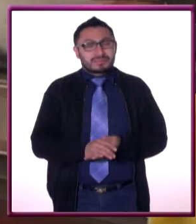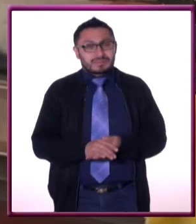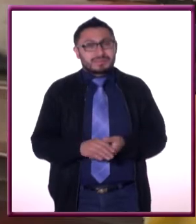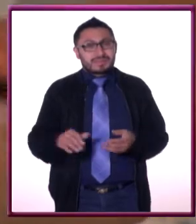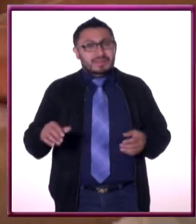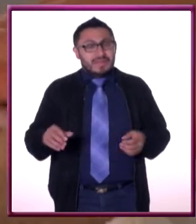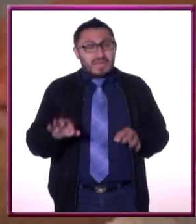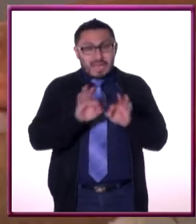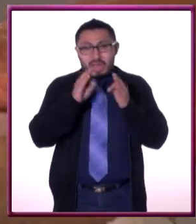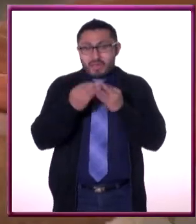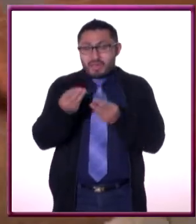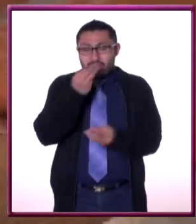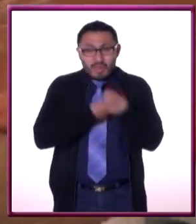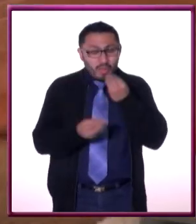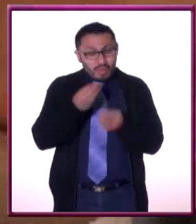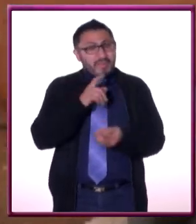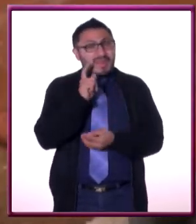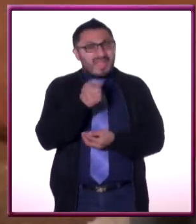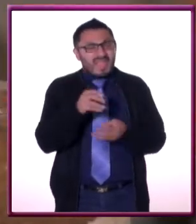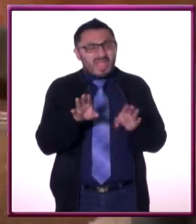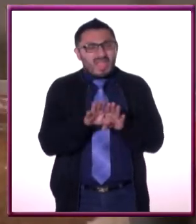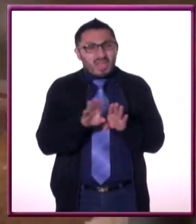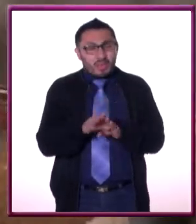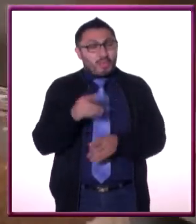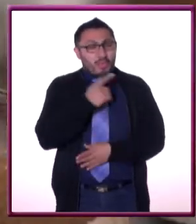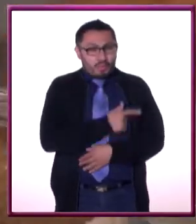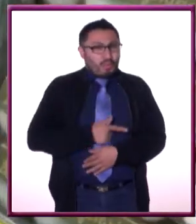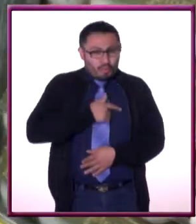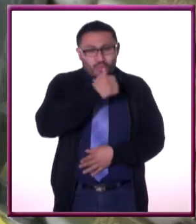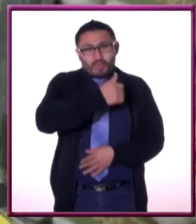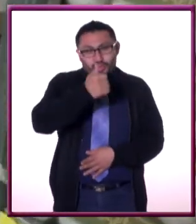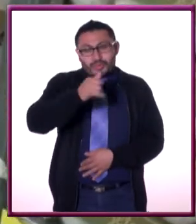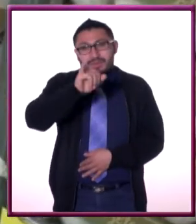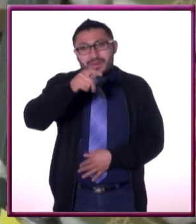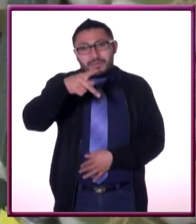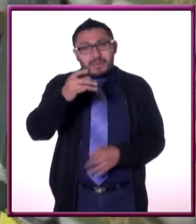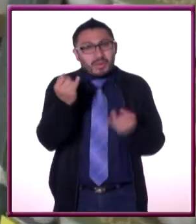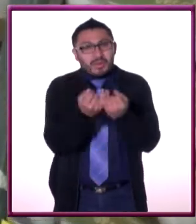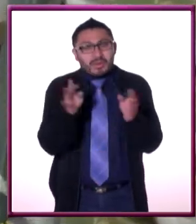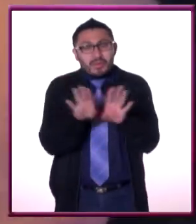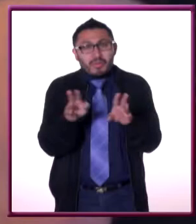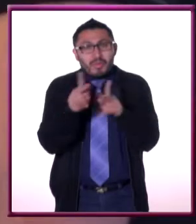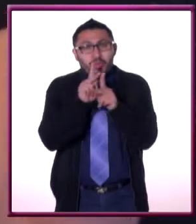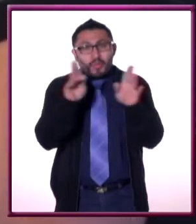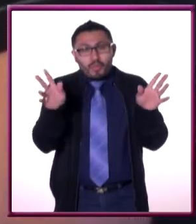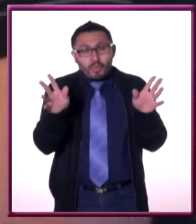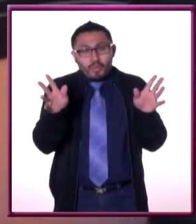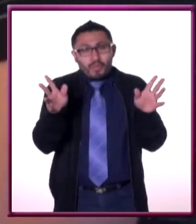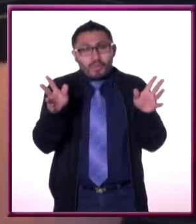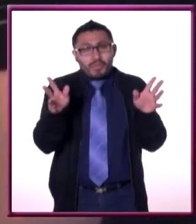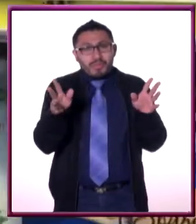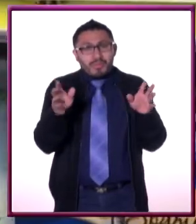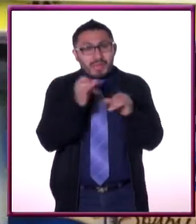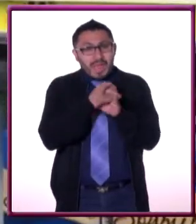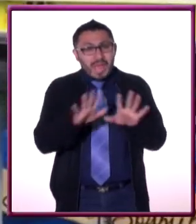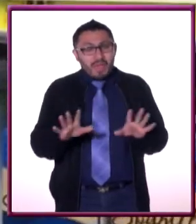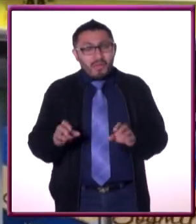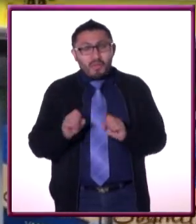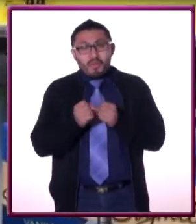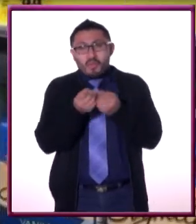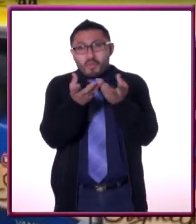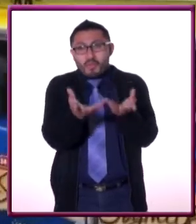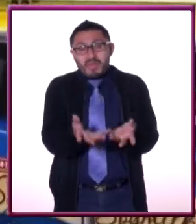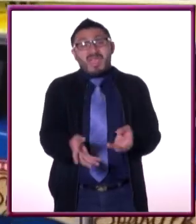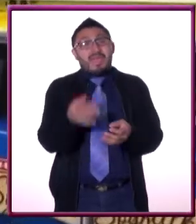de alimentación que tienen que ver, pues no solamente con el gusto de las personas, sino también con la publicidad. Okay. Y